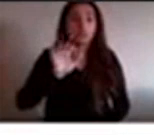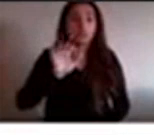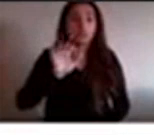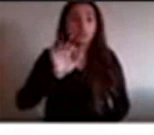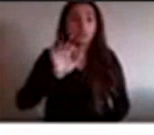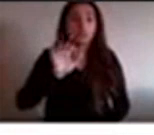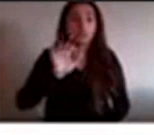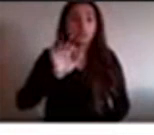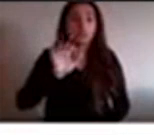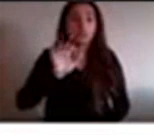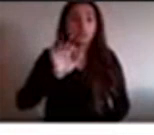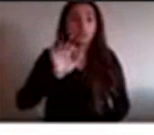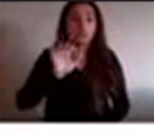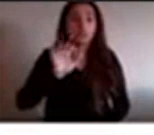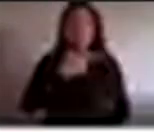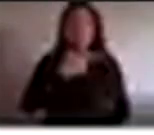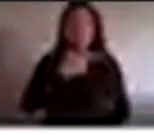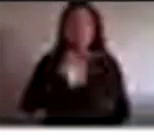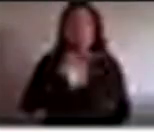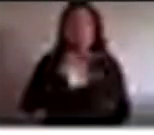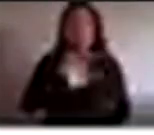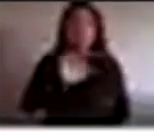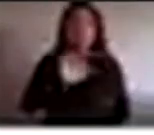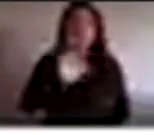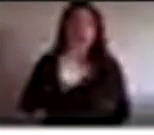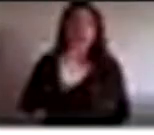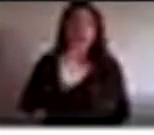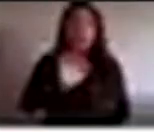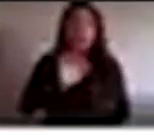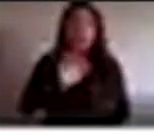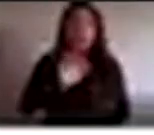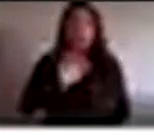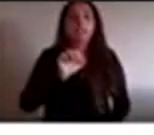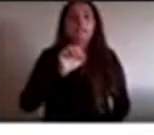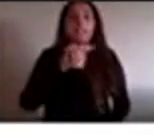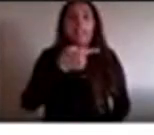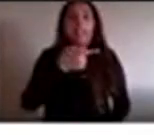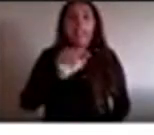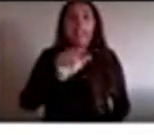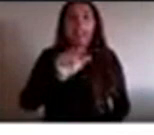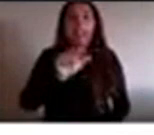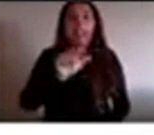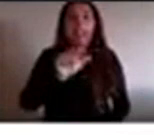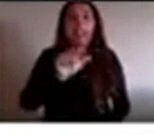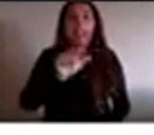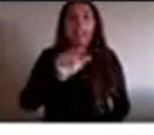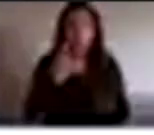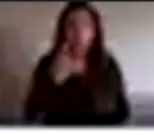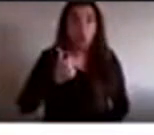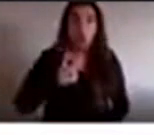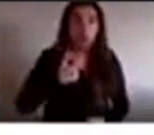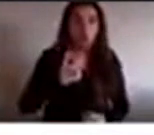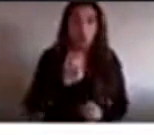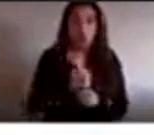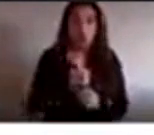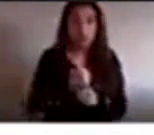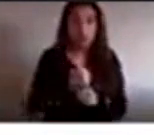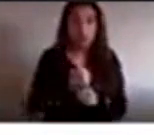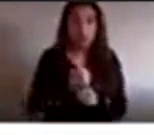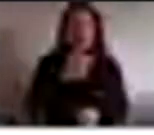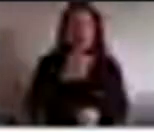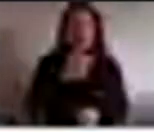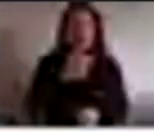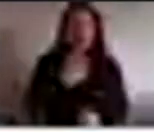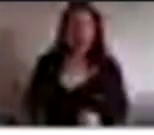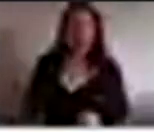que regula las causales de incumplimiento grave del contrato de trabajo, y las del 161 que establece las necesidades